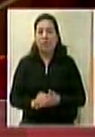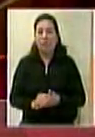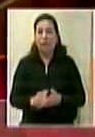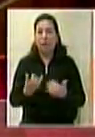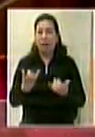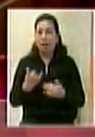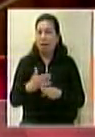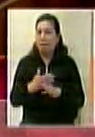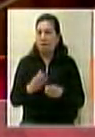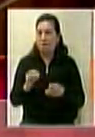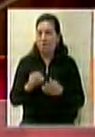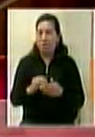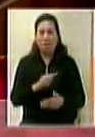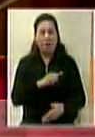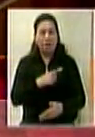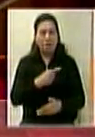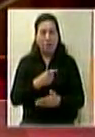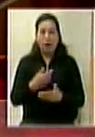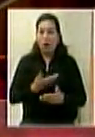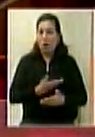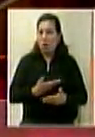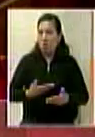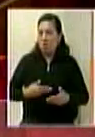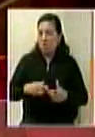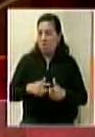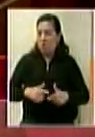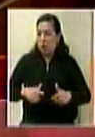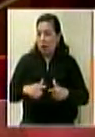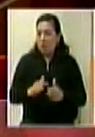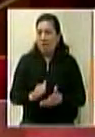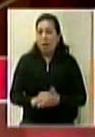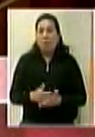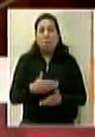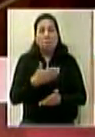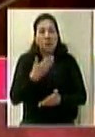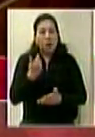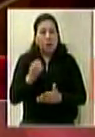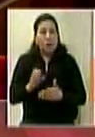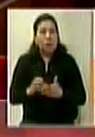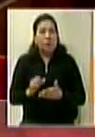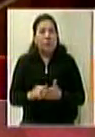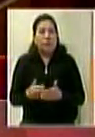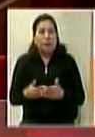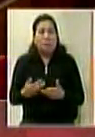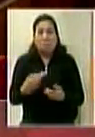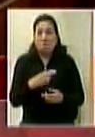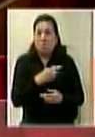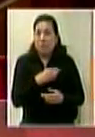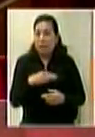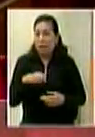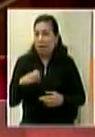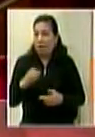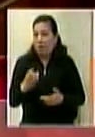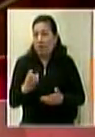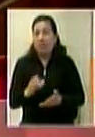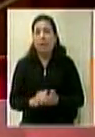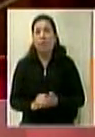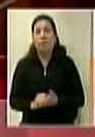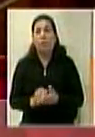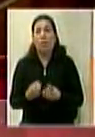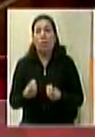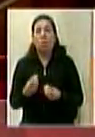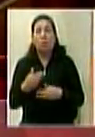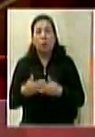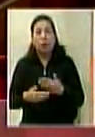de este modo fortalecer los gobiernos locales, mejorar su calificación ante el Ministerio de Economía y Finanzas